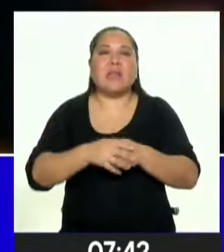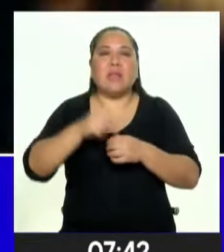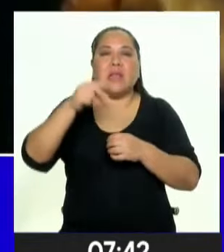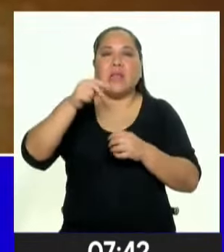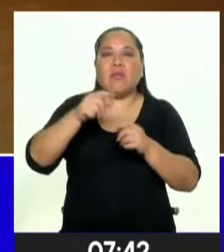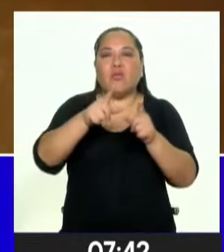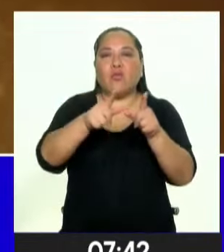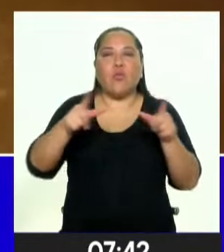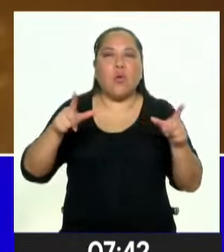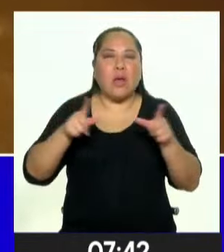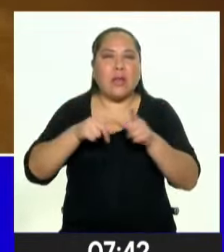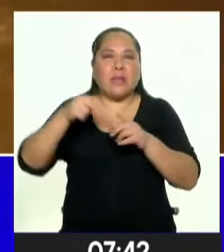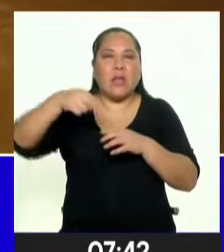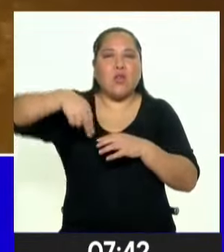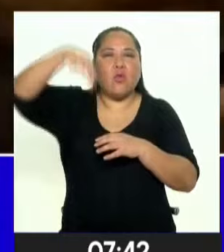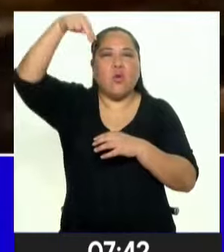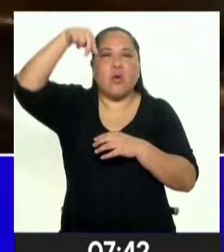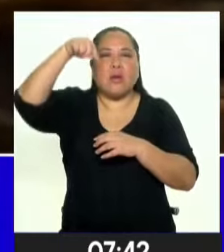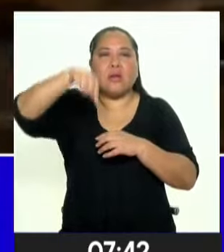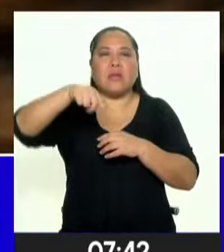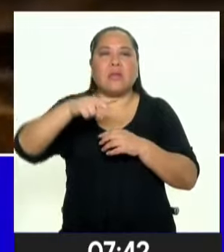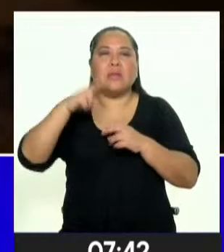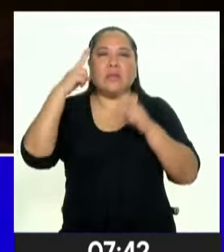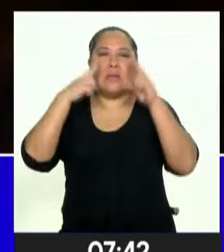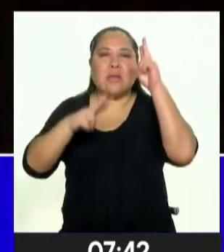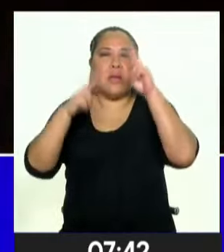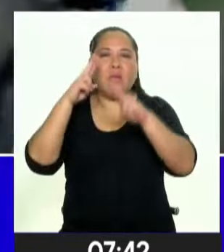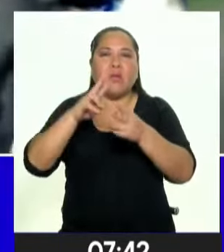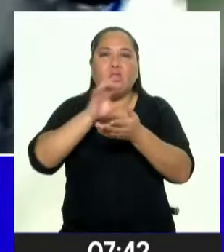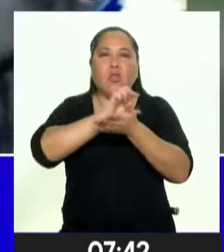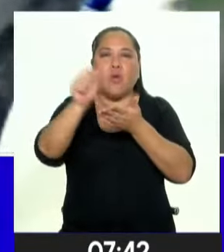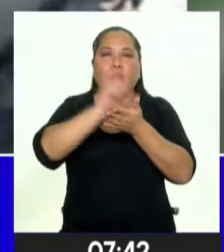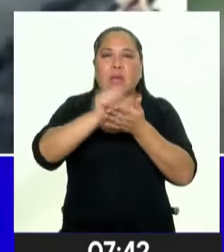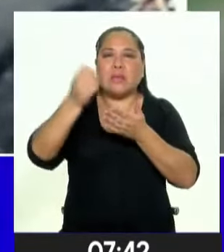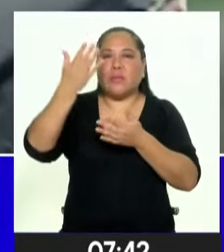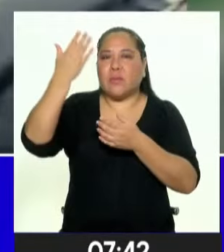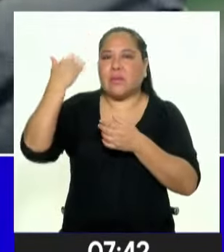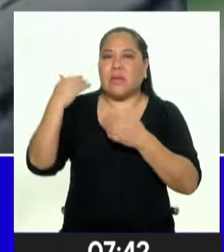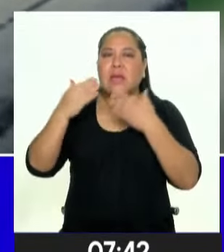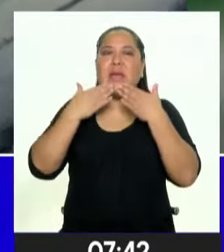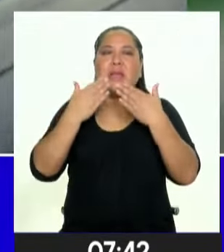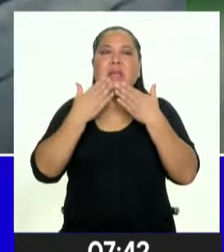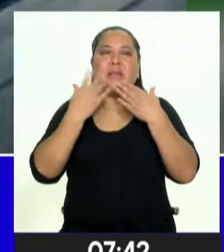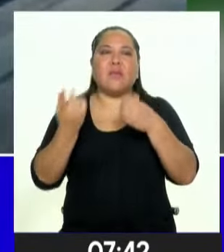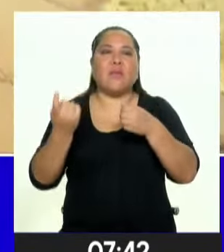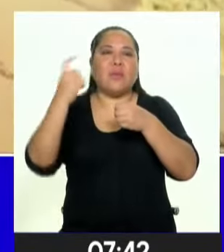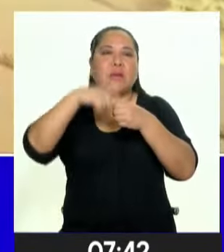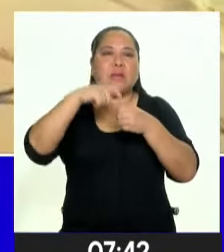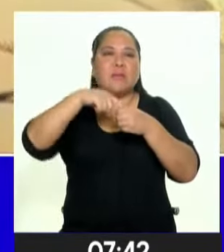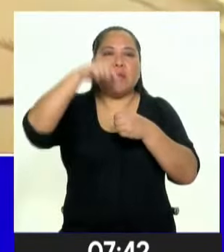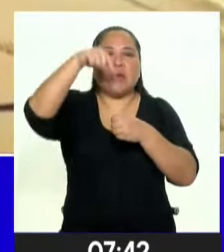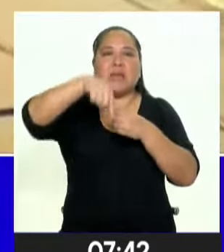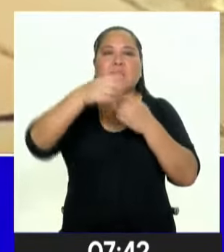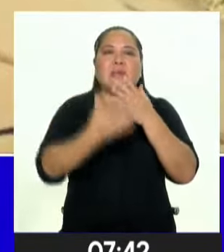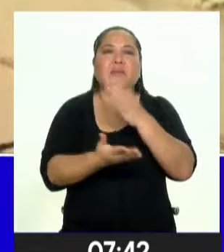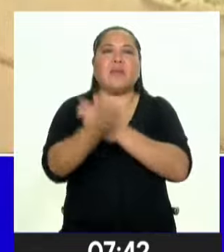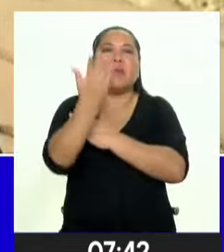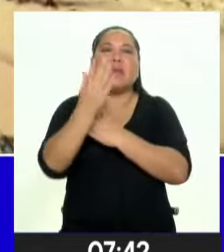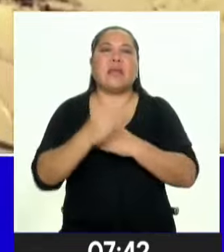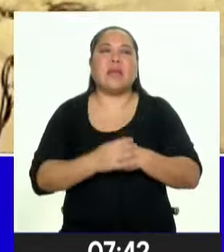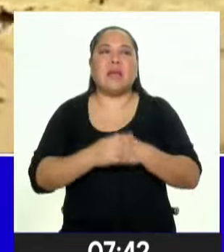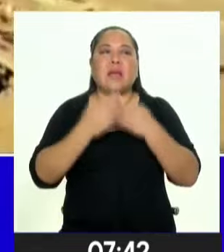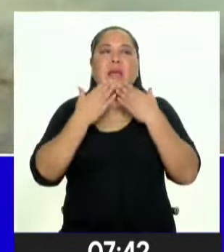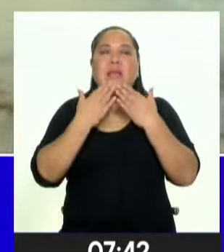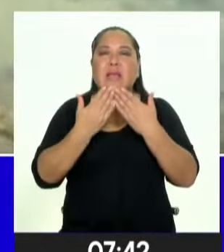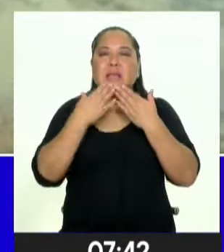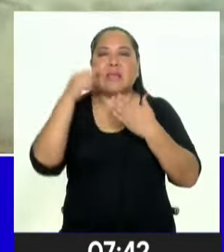principalmente que este problema se ha estado viendo en los últimos meses Muchas gracias por estar con nosotros esta mañana Muchas